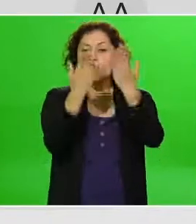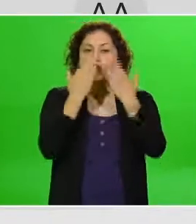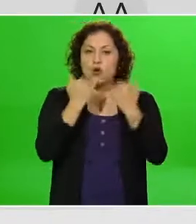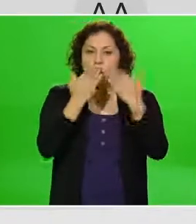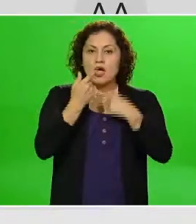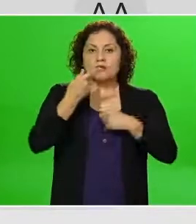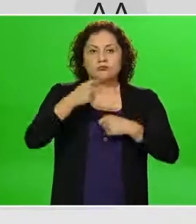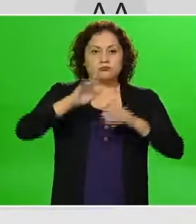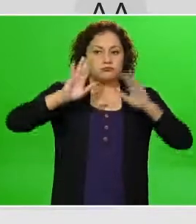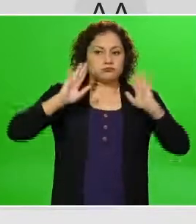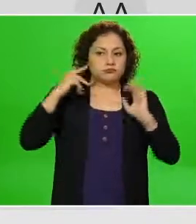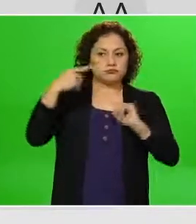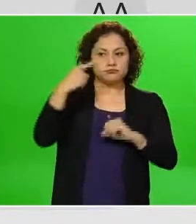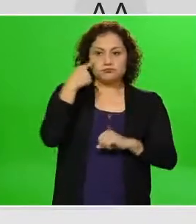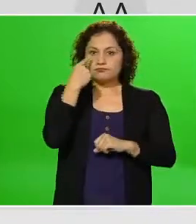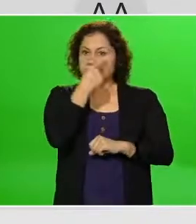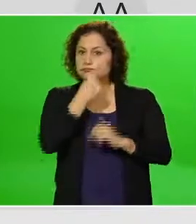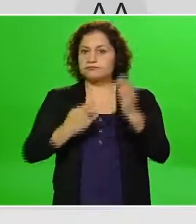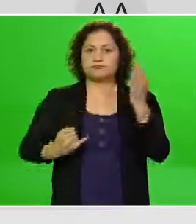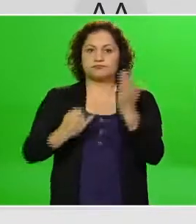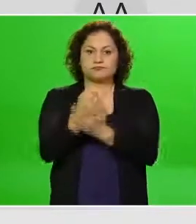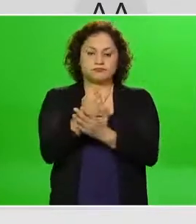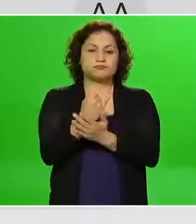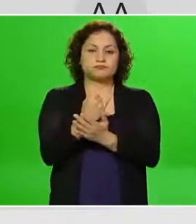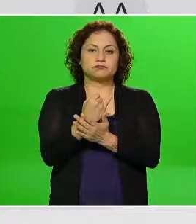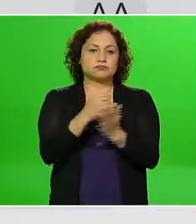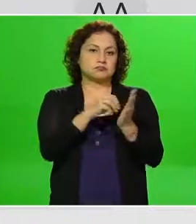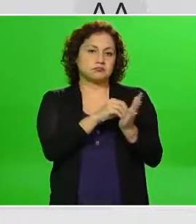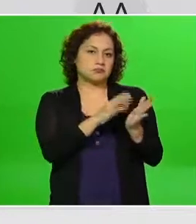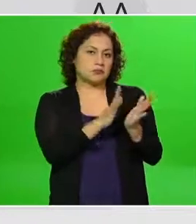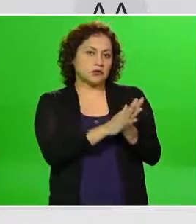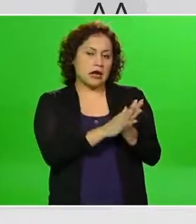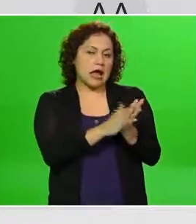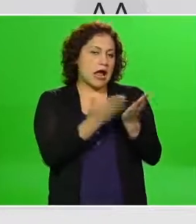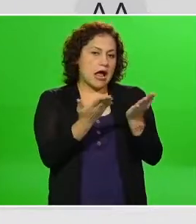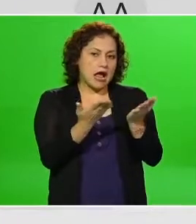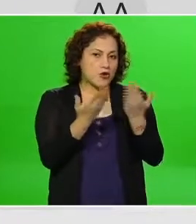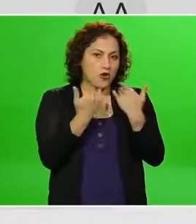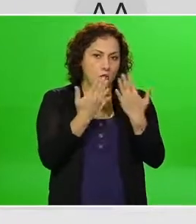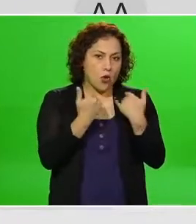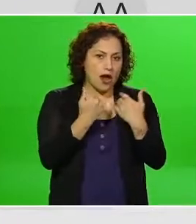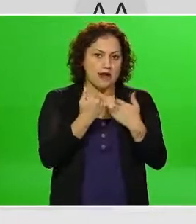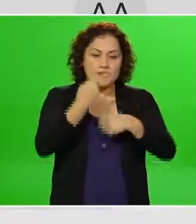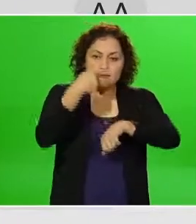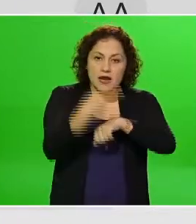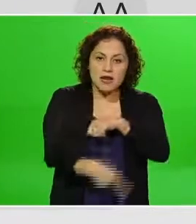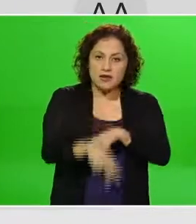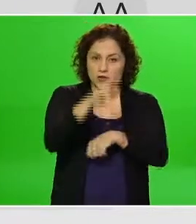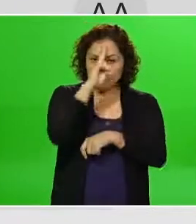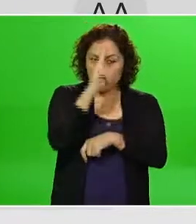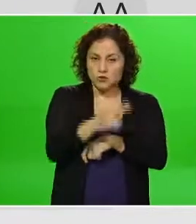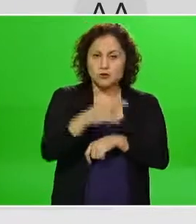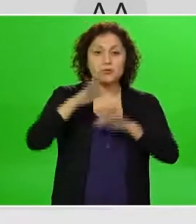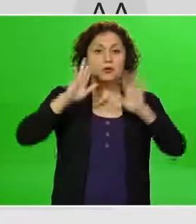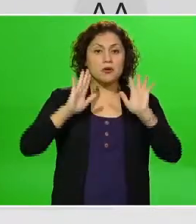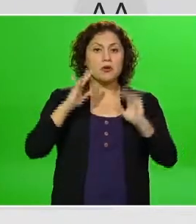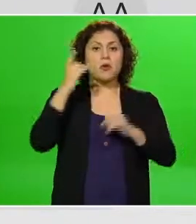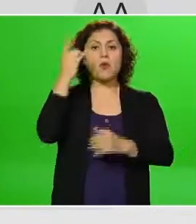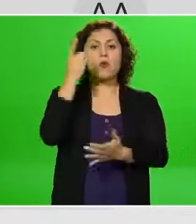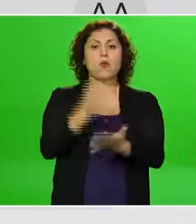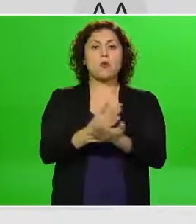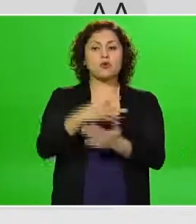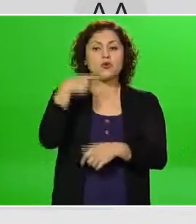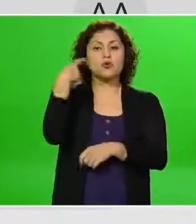ese momento representaba el conocimiento de la seguridad, por un lado, de la vacuna, pero sobre todo el riesgo de,